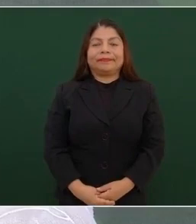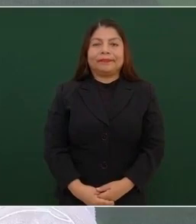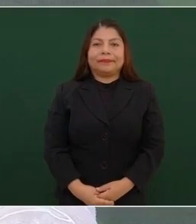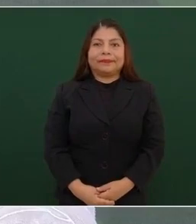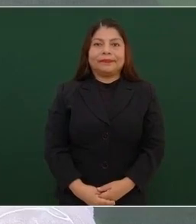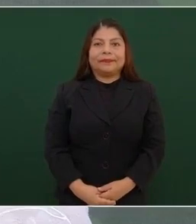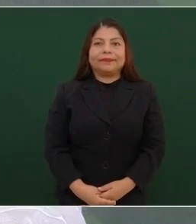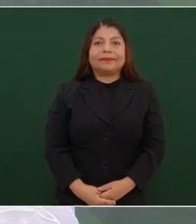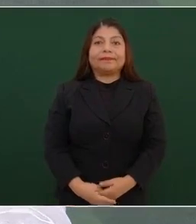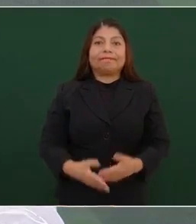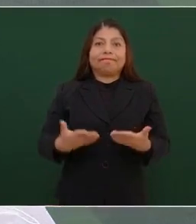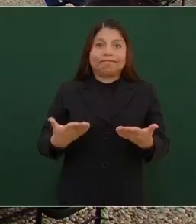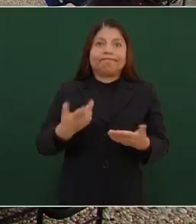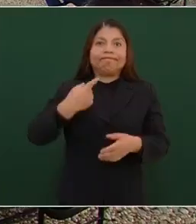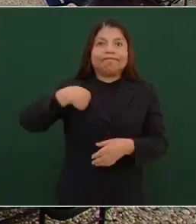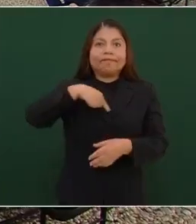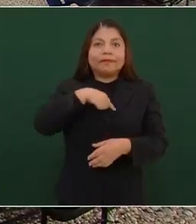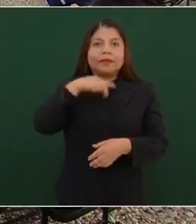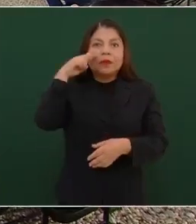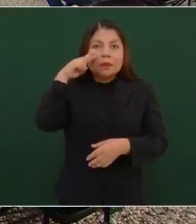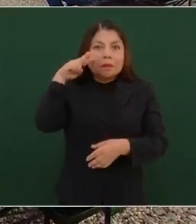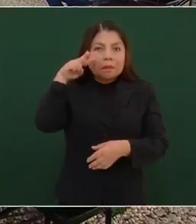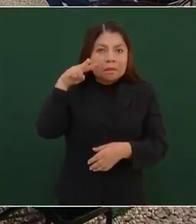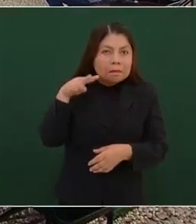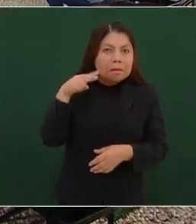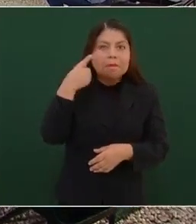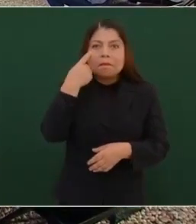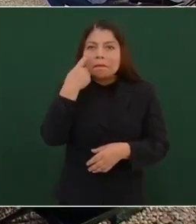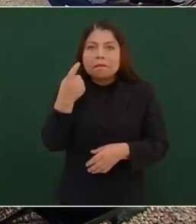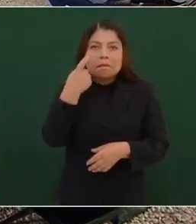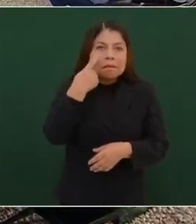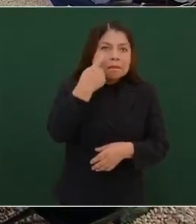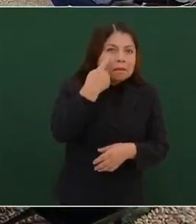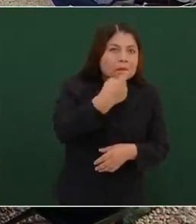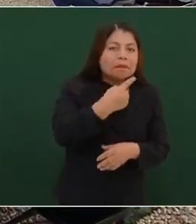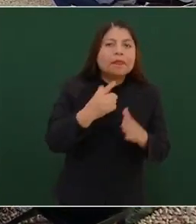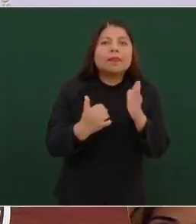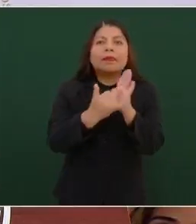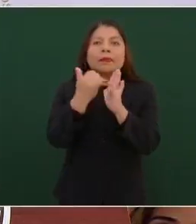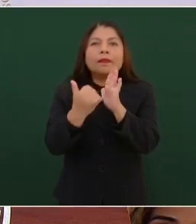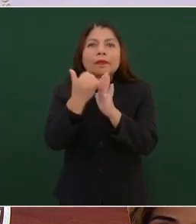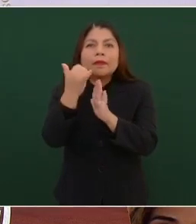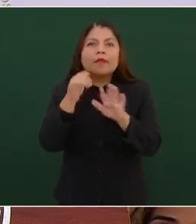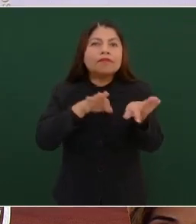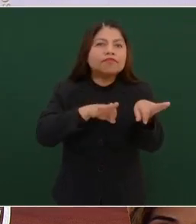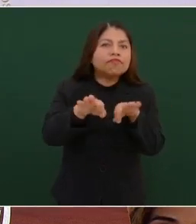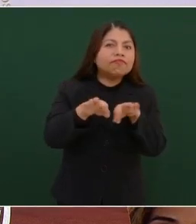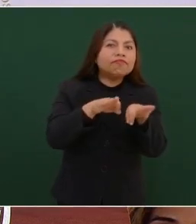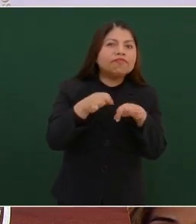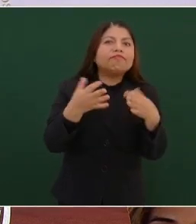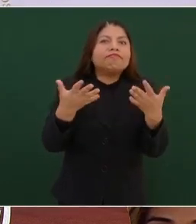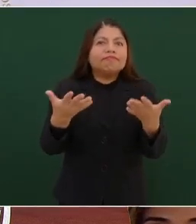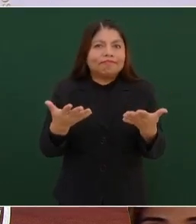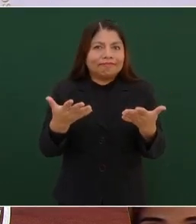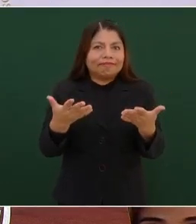cómo vamos. En el caso del tramo 5, en efecto,